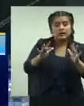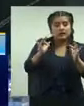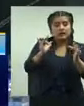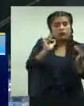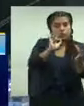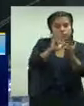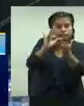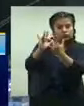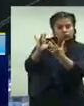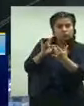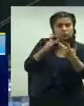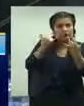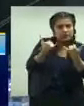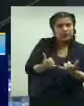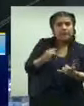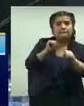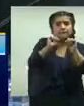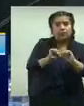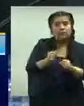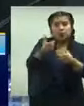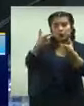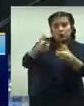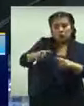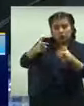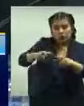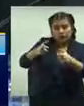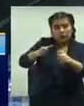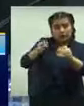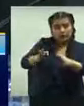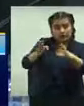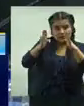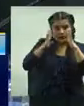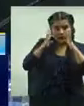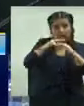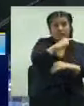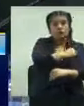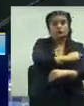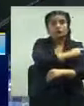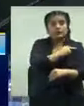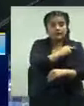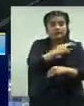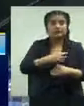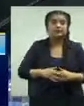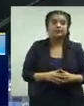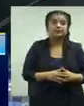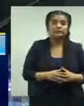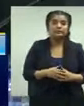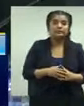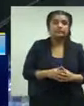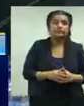recurso que pudiéramos contratar para que vaya a hacer estas atenciones a los hospitales asignados.